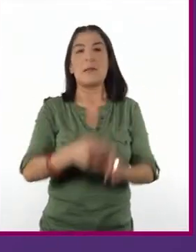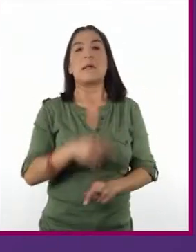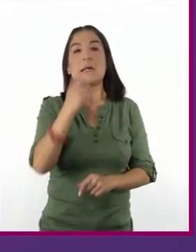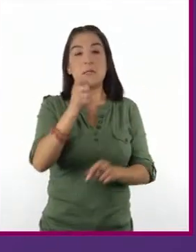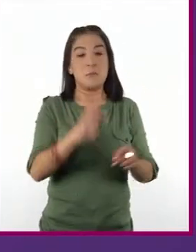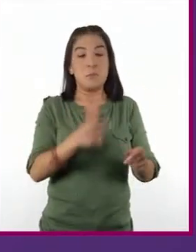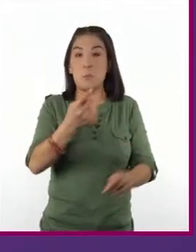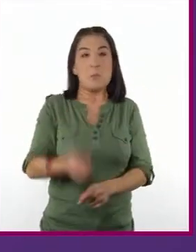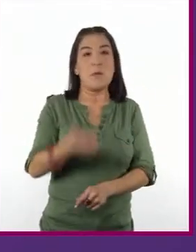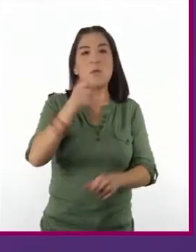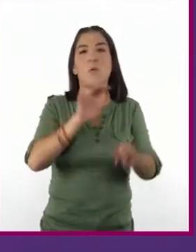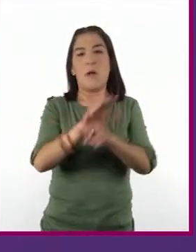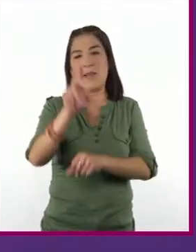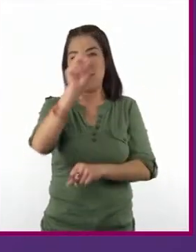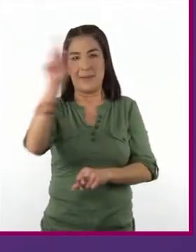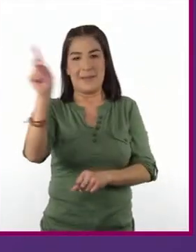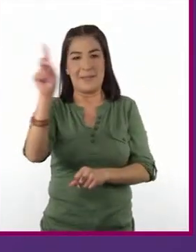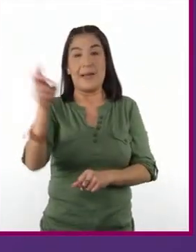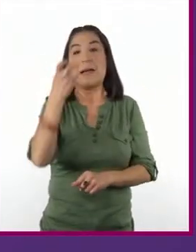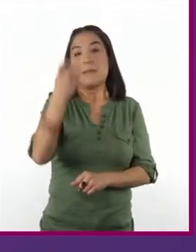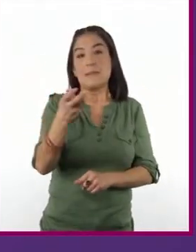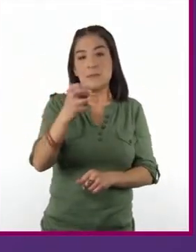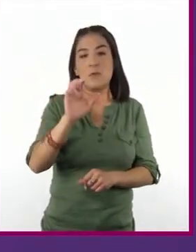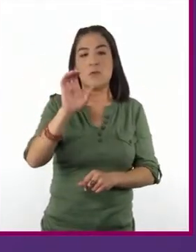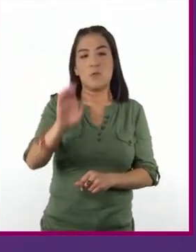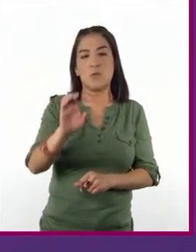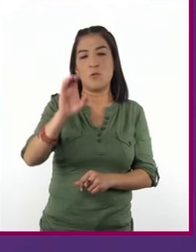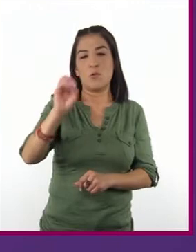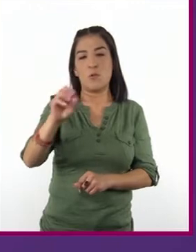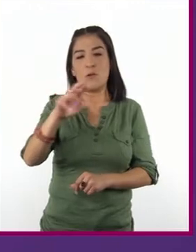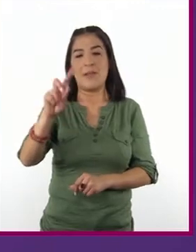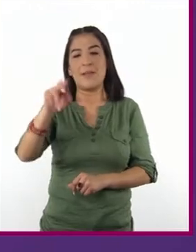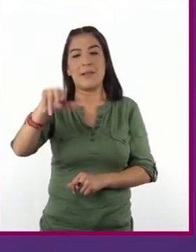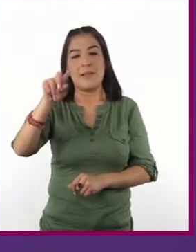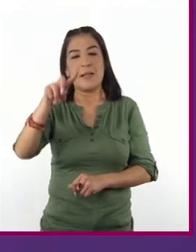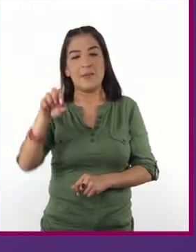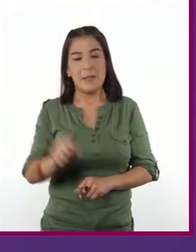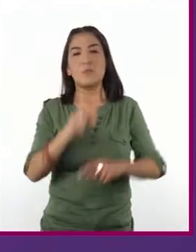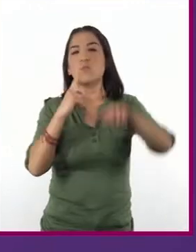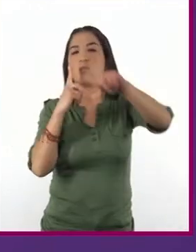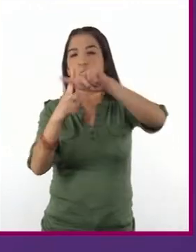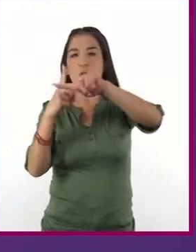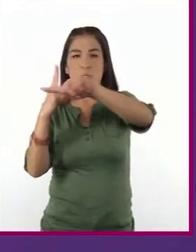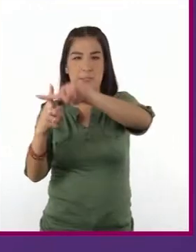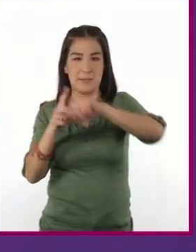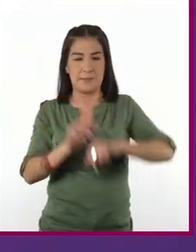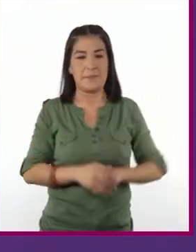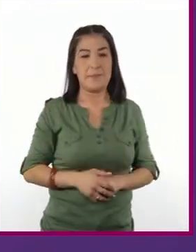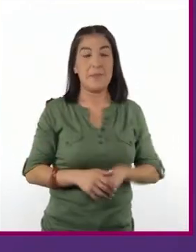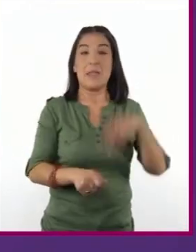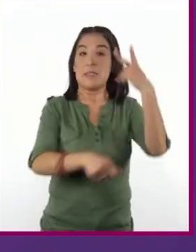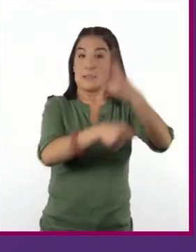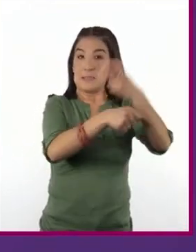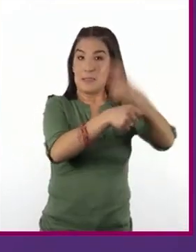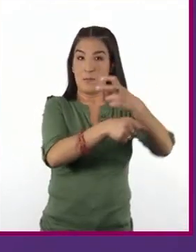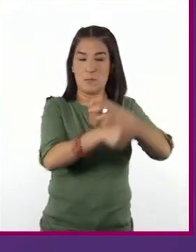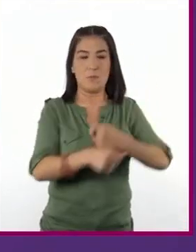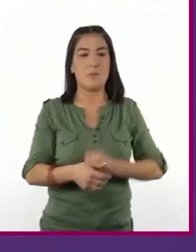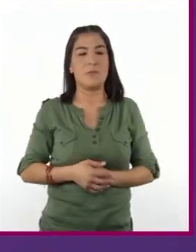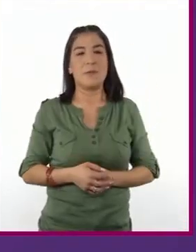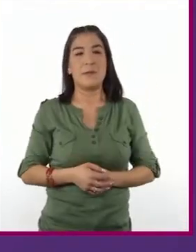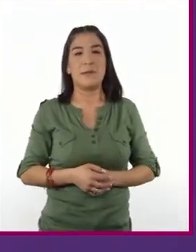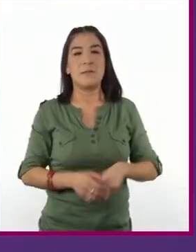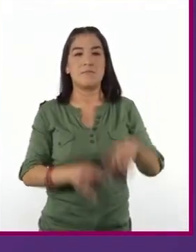parte superior derecha. Ahí se encuentran las coordenadas abscisas y ordenadas positivas. La segunda región se